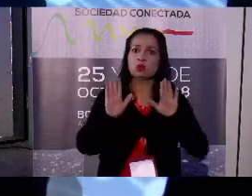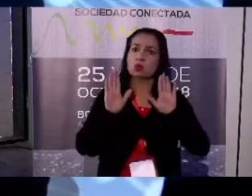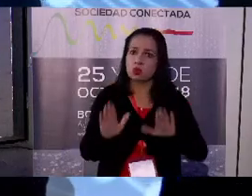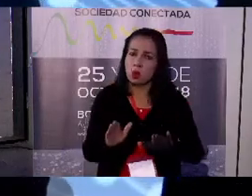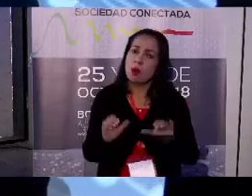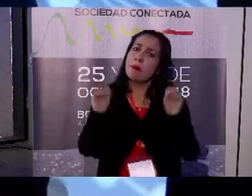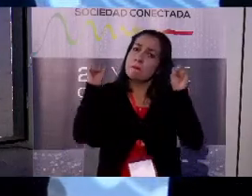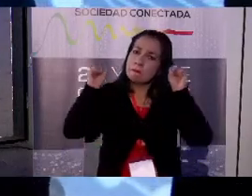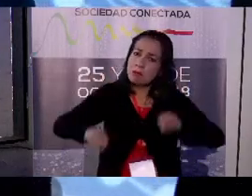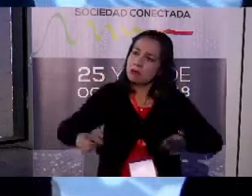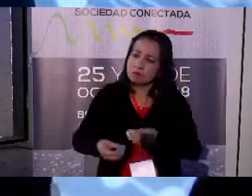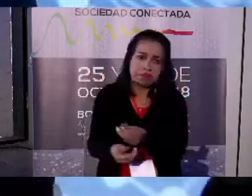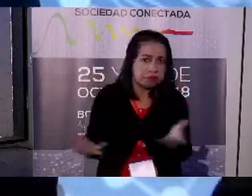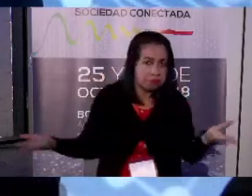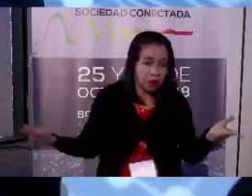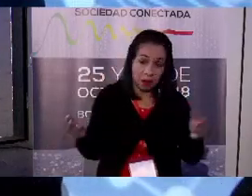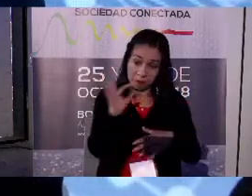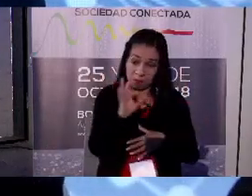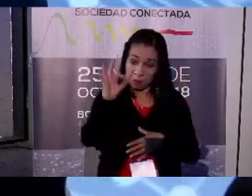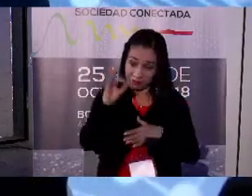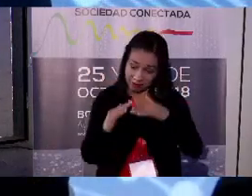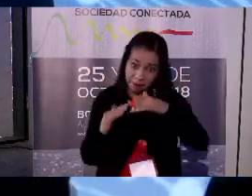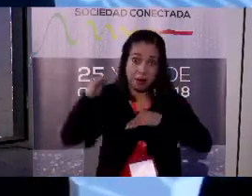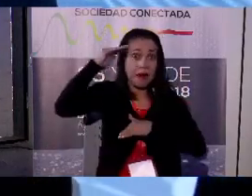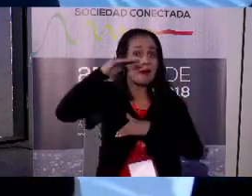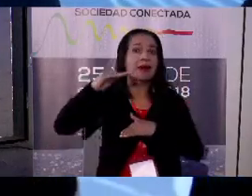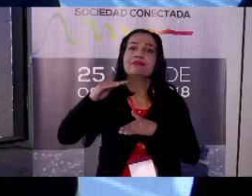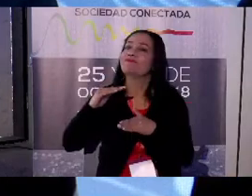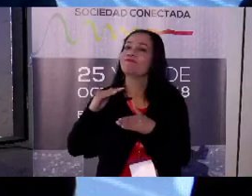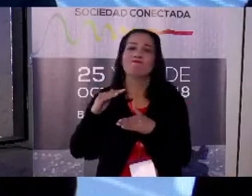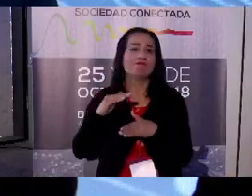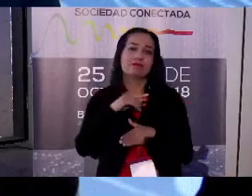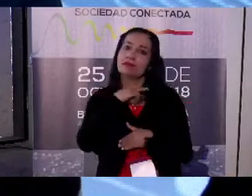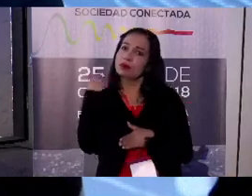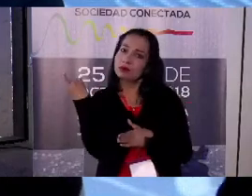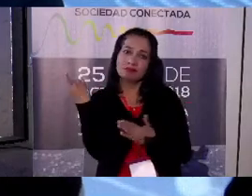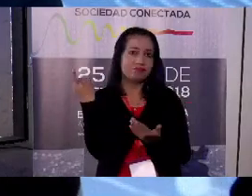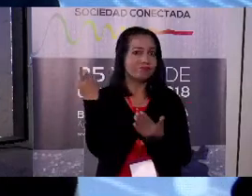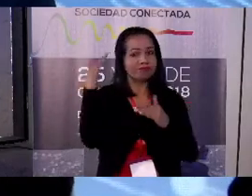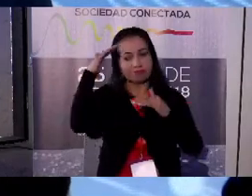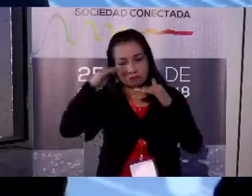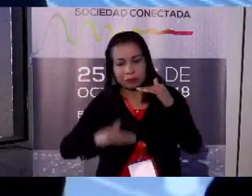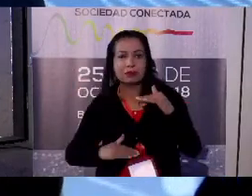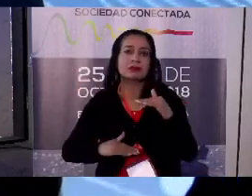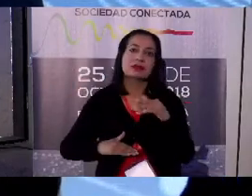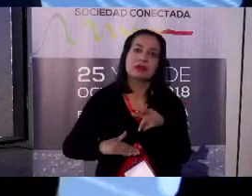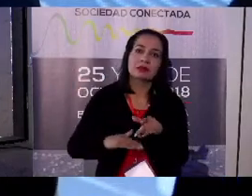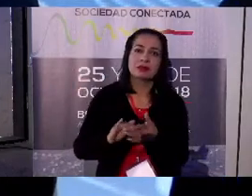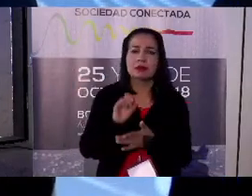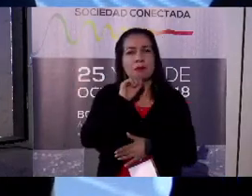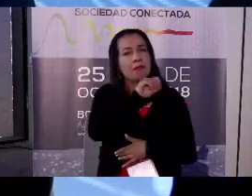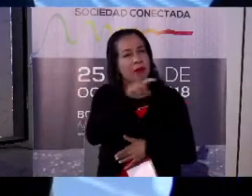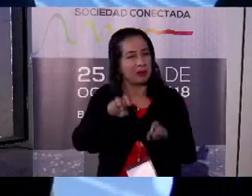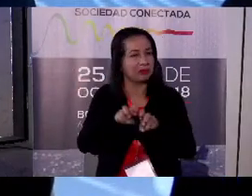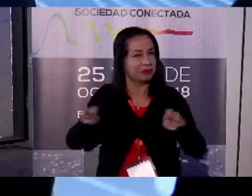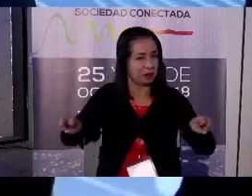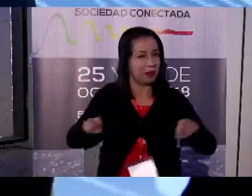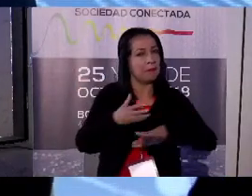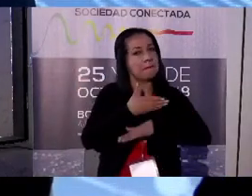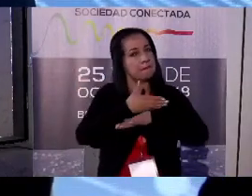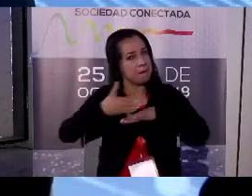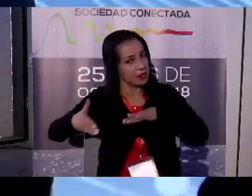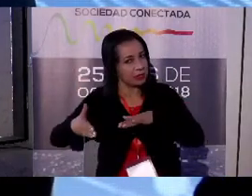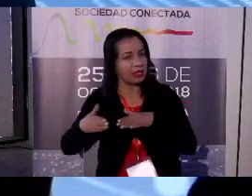llegar a porcentajes mucho más altos pero no lo estamos logrando quizás una una pregunta para todo el panel después de las presentaciones